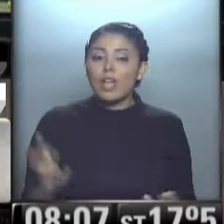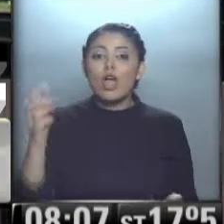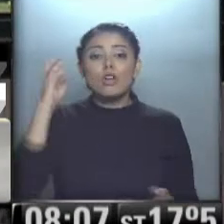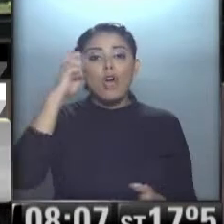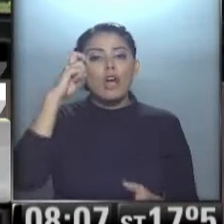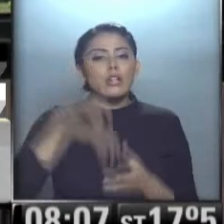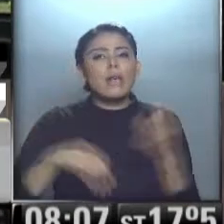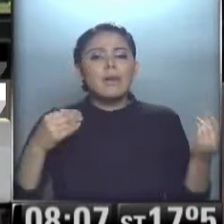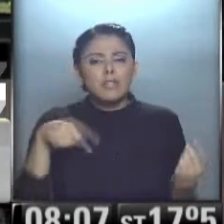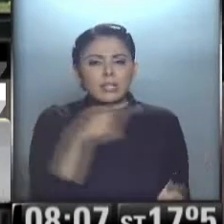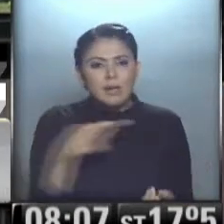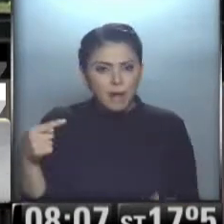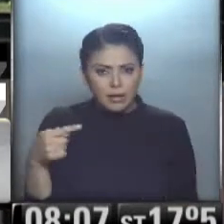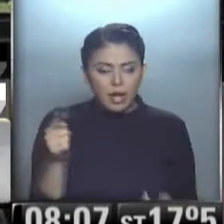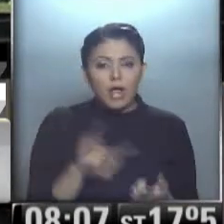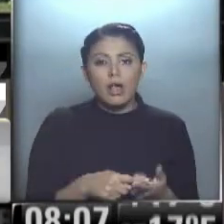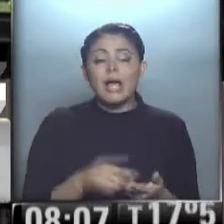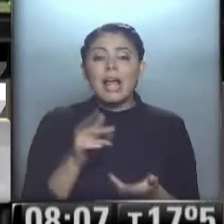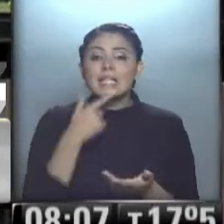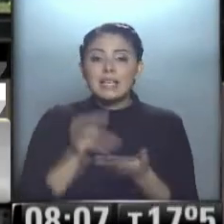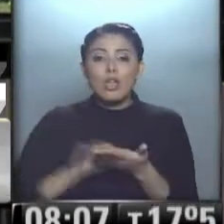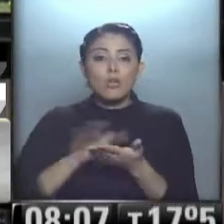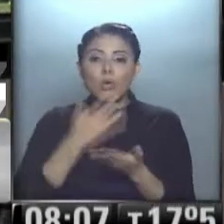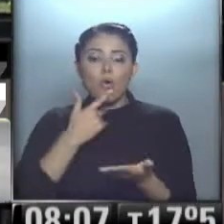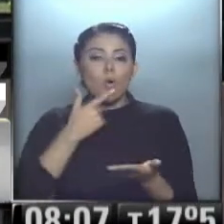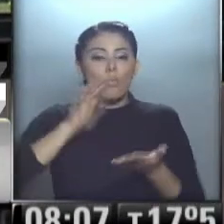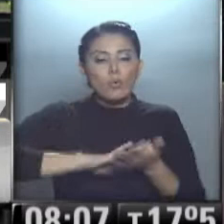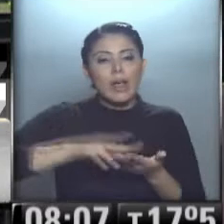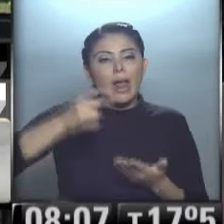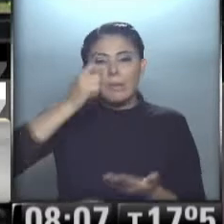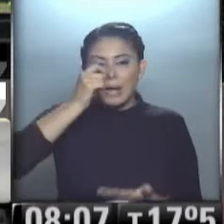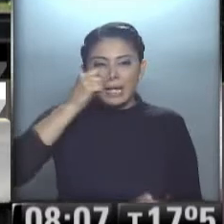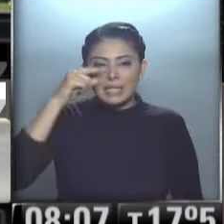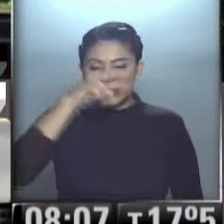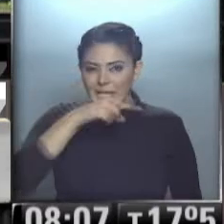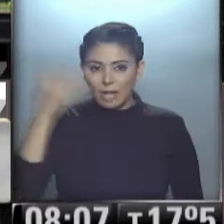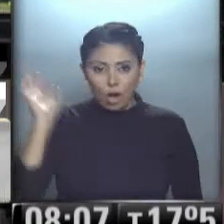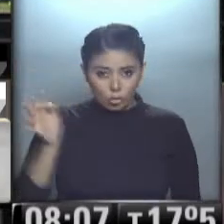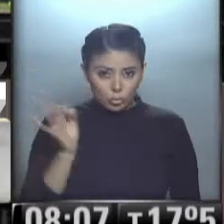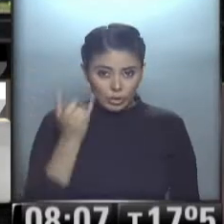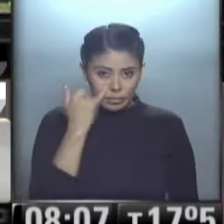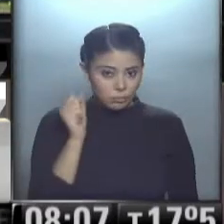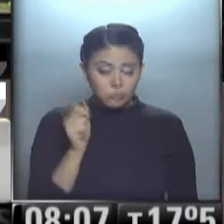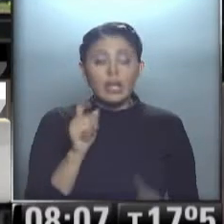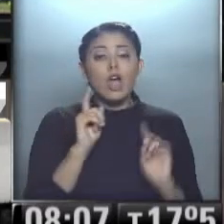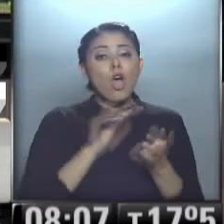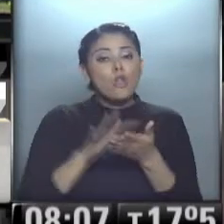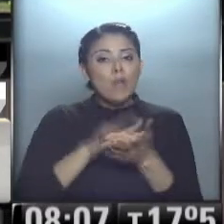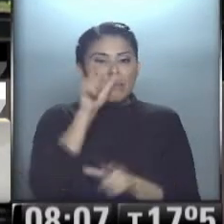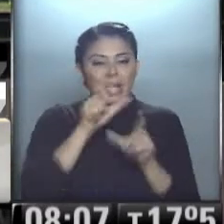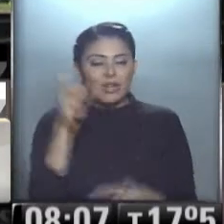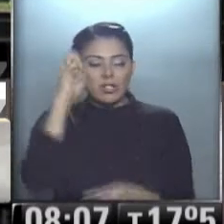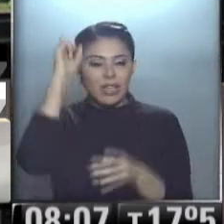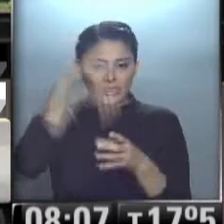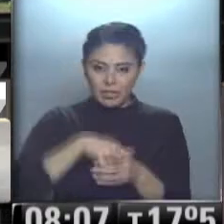nacional esta semana juraron los senadores electos el pasado 27 de octubre nuevas caras para el congreso nacional